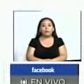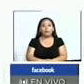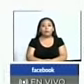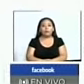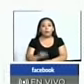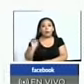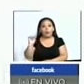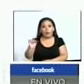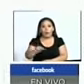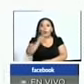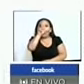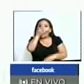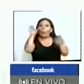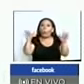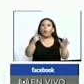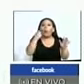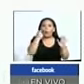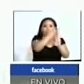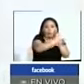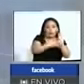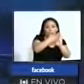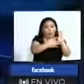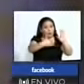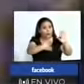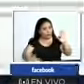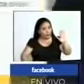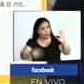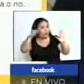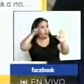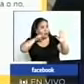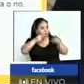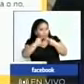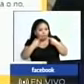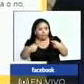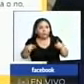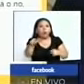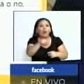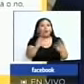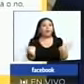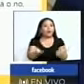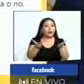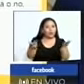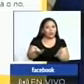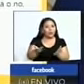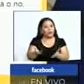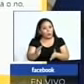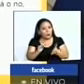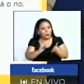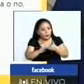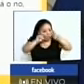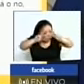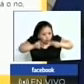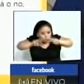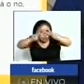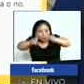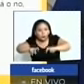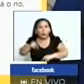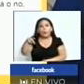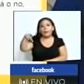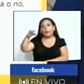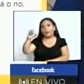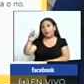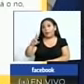Y en su cuenta de Twitter, el presidente Nayib Bukele informó que se va a realizar una sobremuestra de 3.000 pruebas PCR